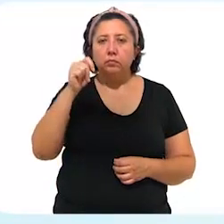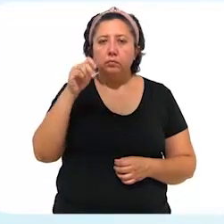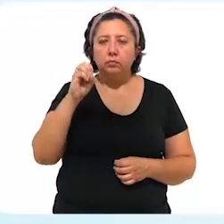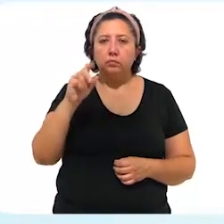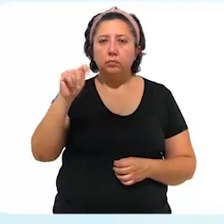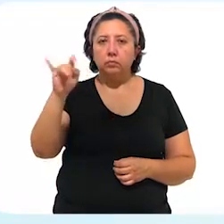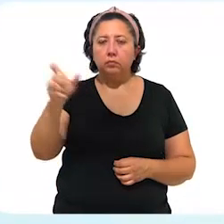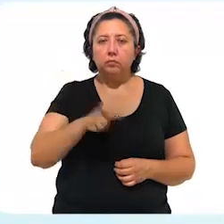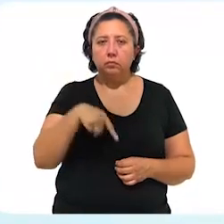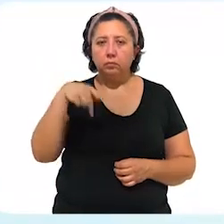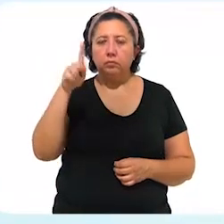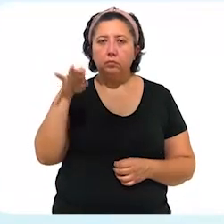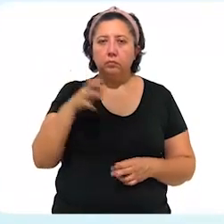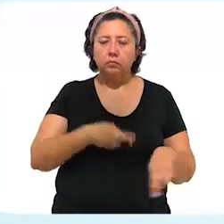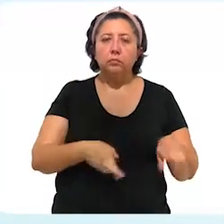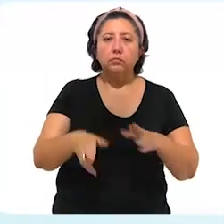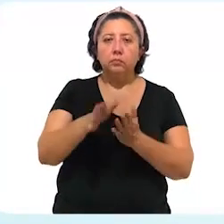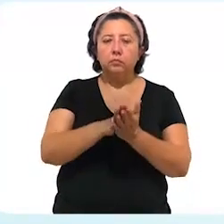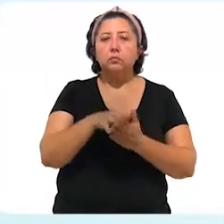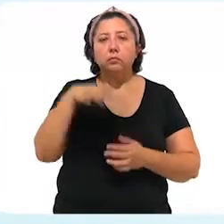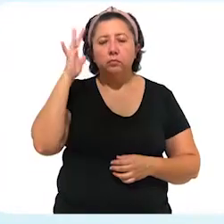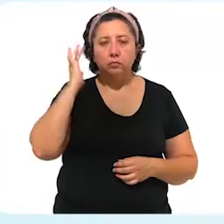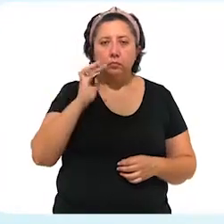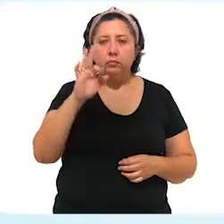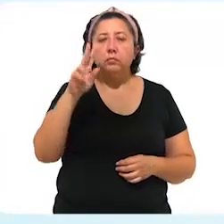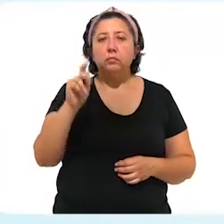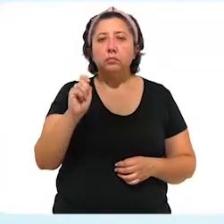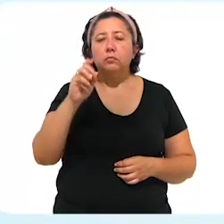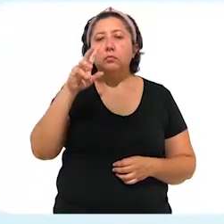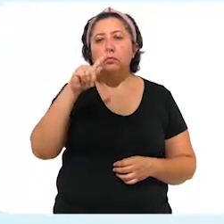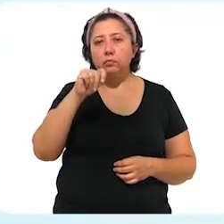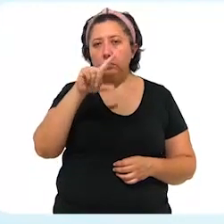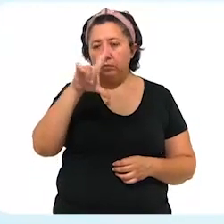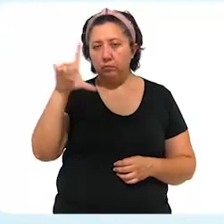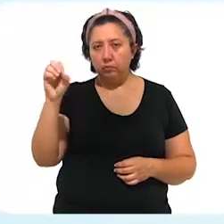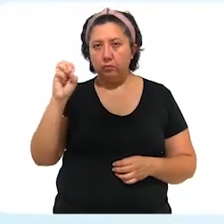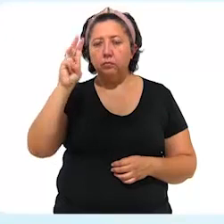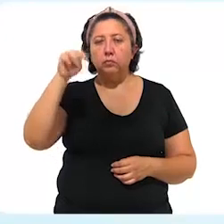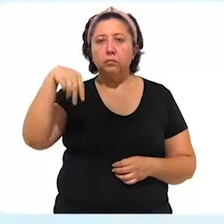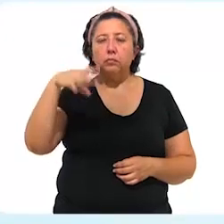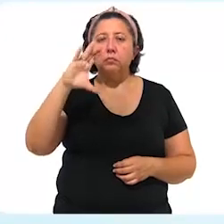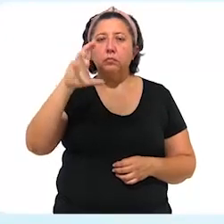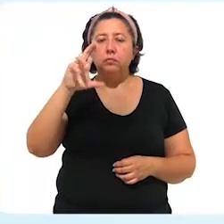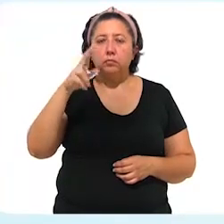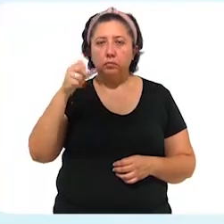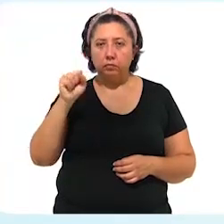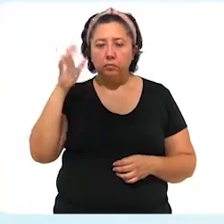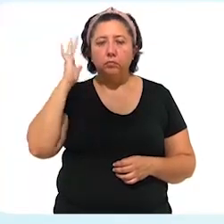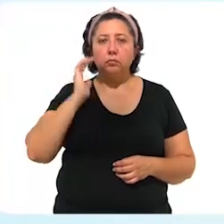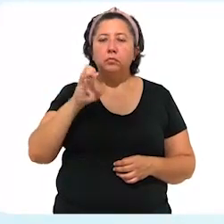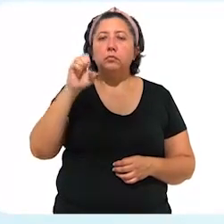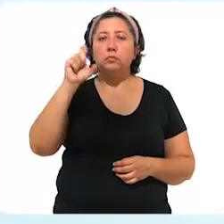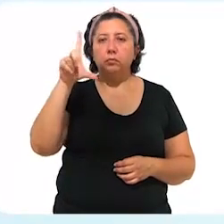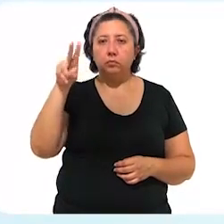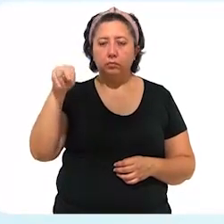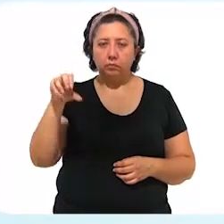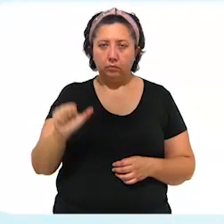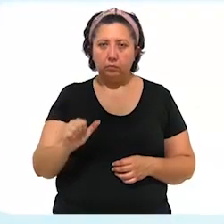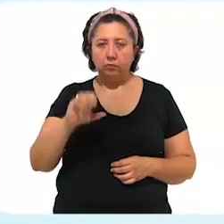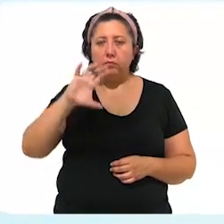Peto, Tixcocop, Río Lagartos, San Felipe, Cenotillo, Mocochá, Santa Elena,